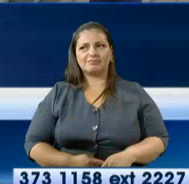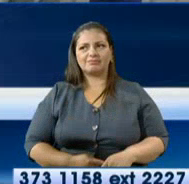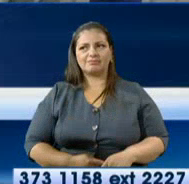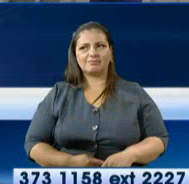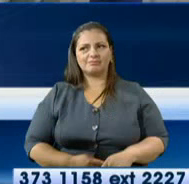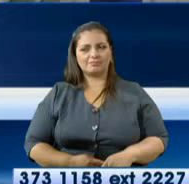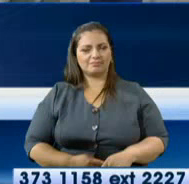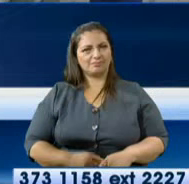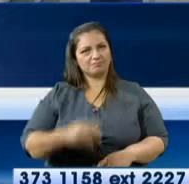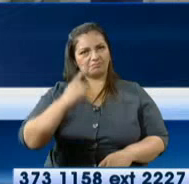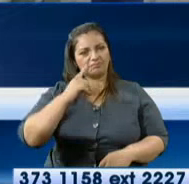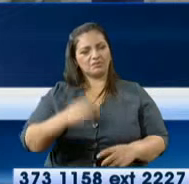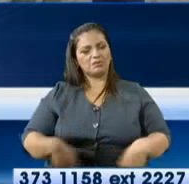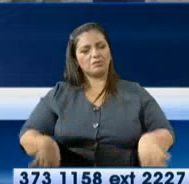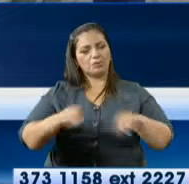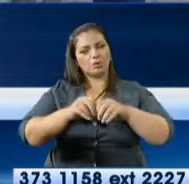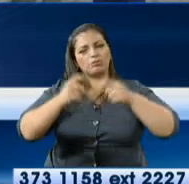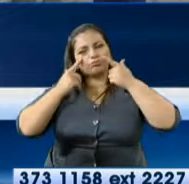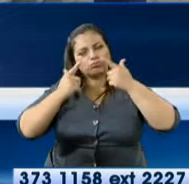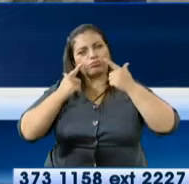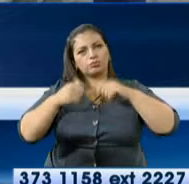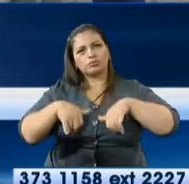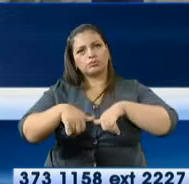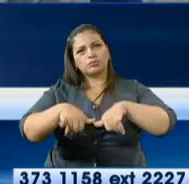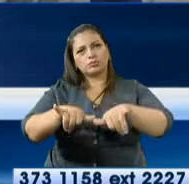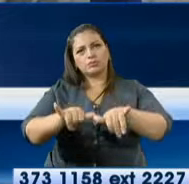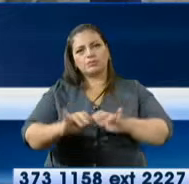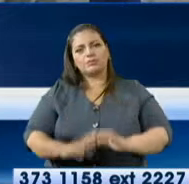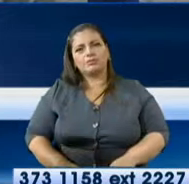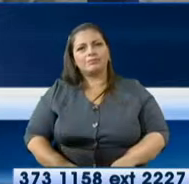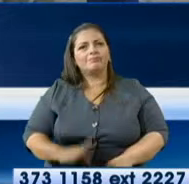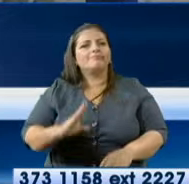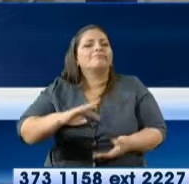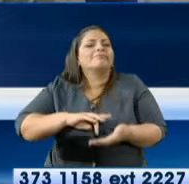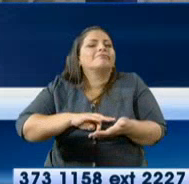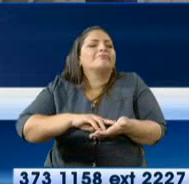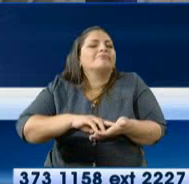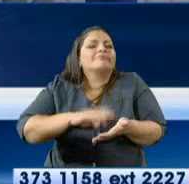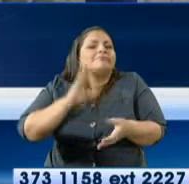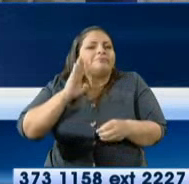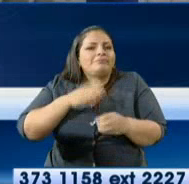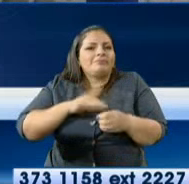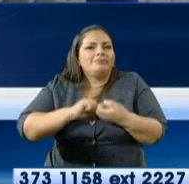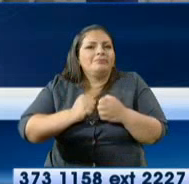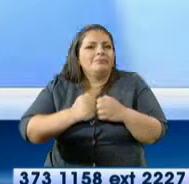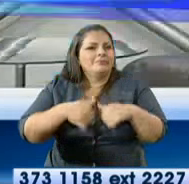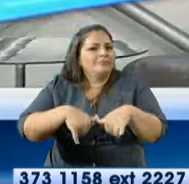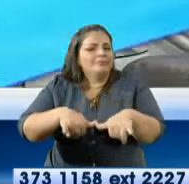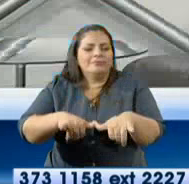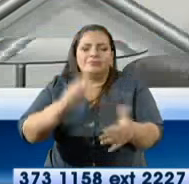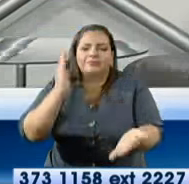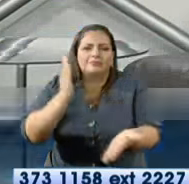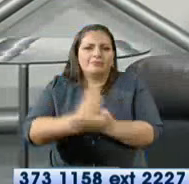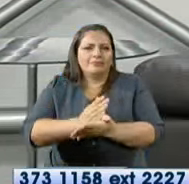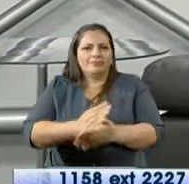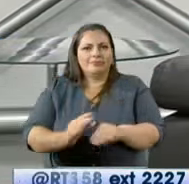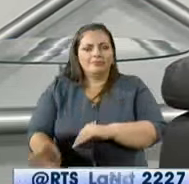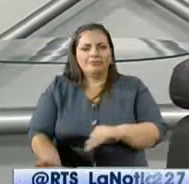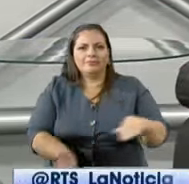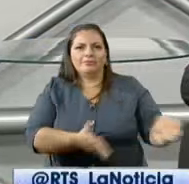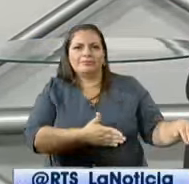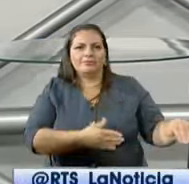una vigilancia, si cabe el término, permanente para que se evite este problema. Ahora les vamos a informar que habitantes